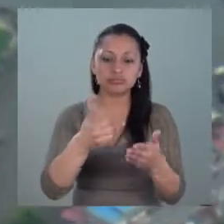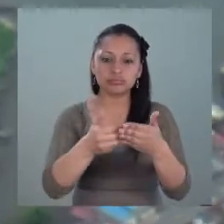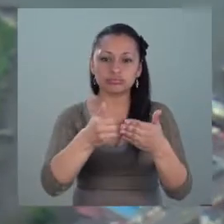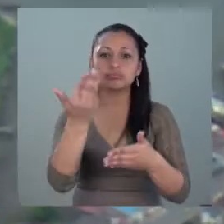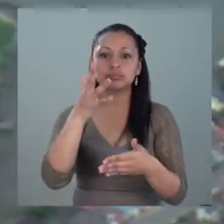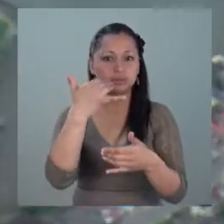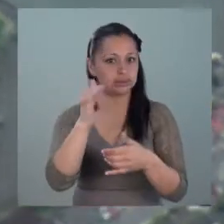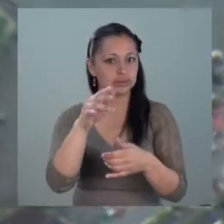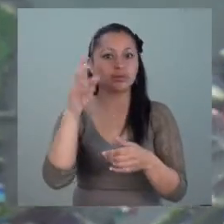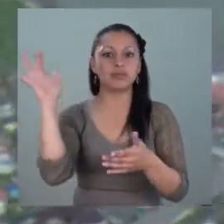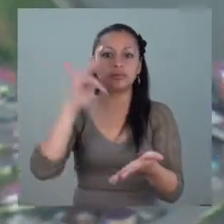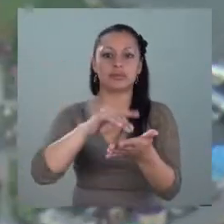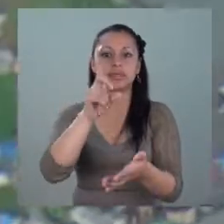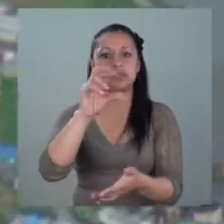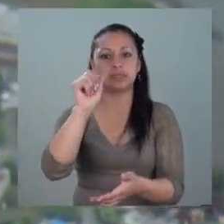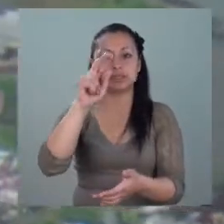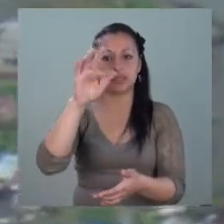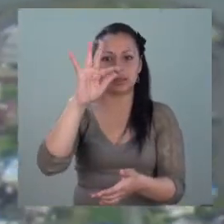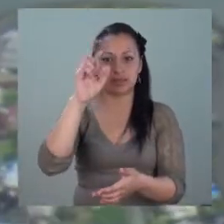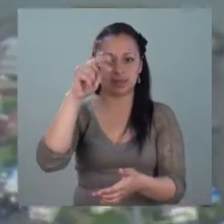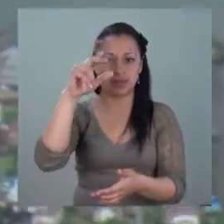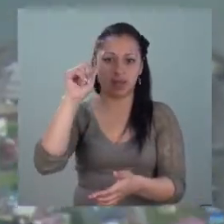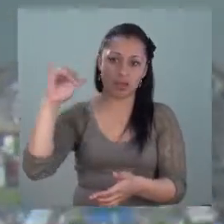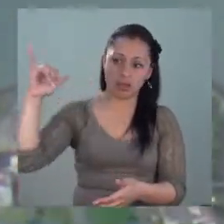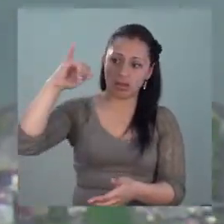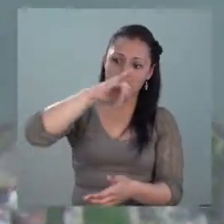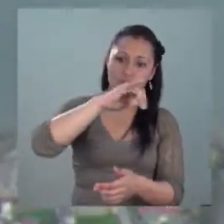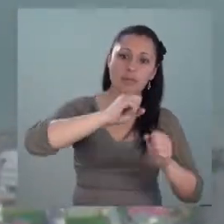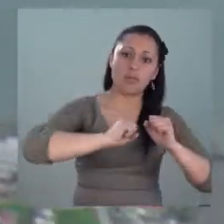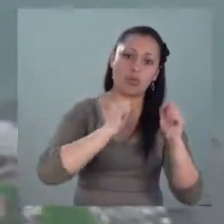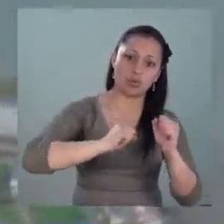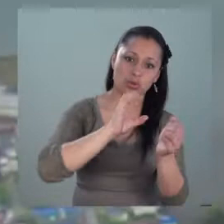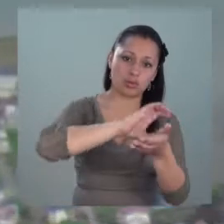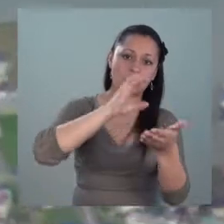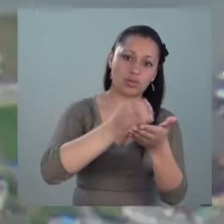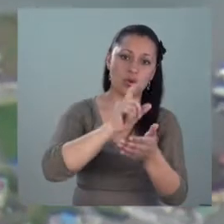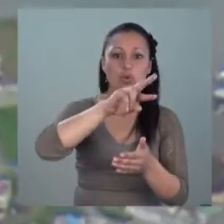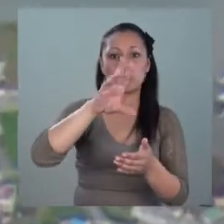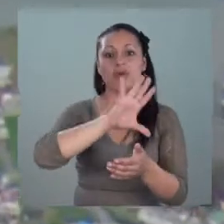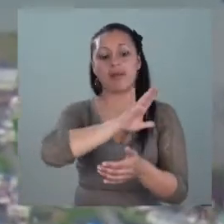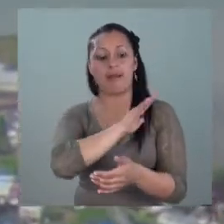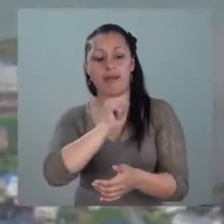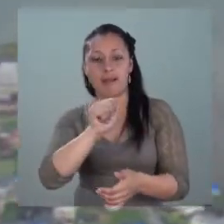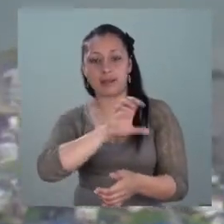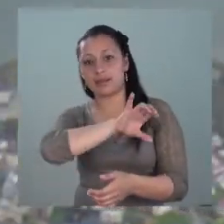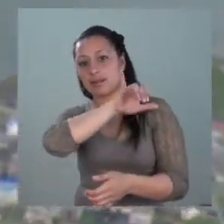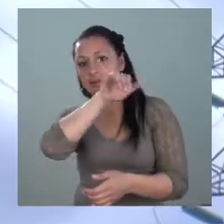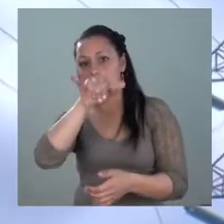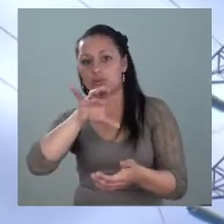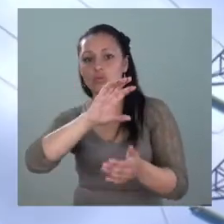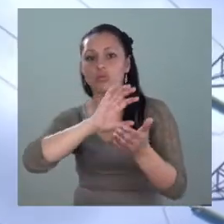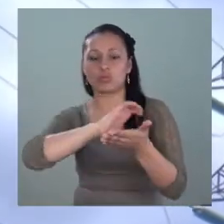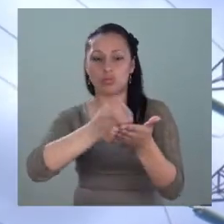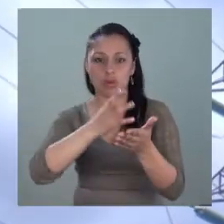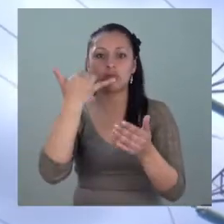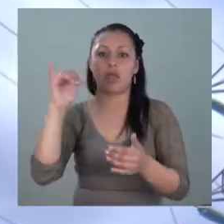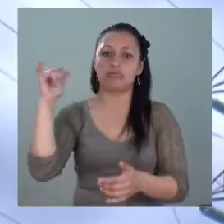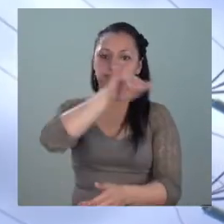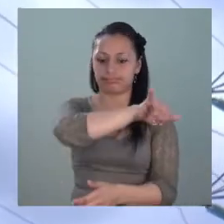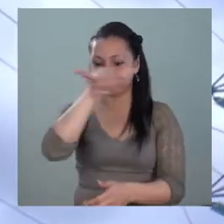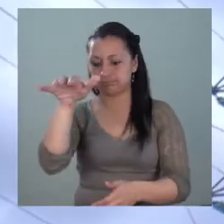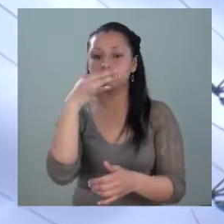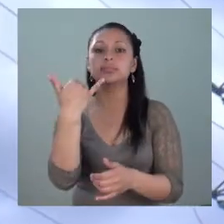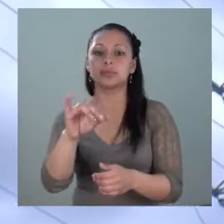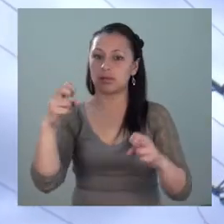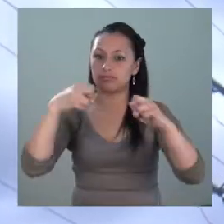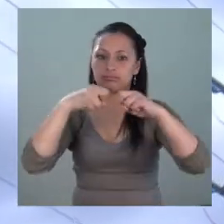regresarán Satena con dos rutas, una Bogotá-Tumaco y otra Cali-Tumaco. El suministro de